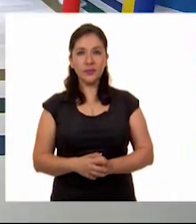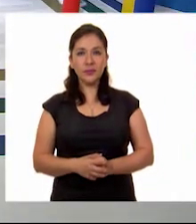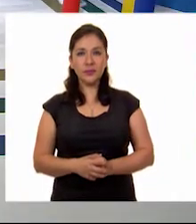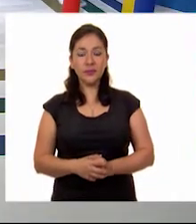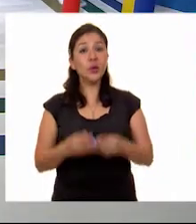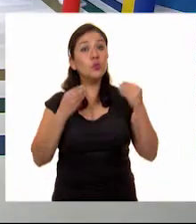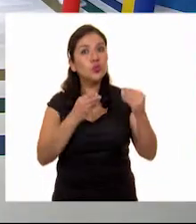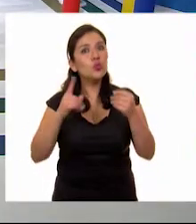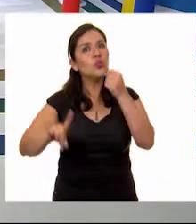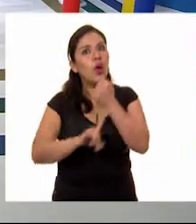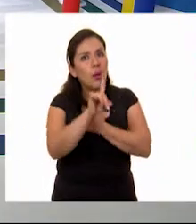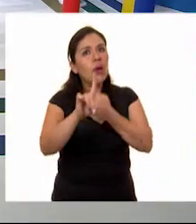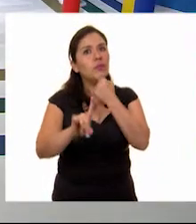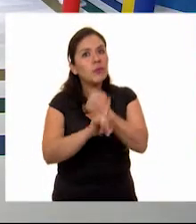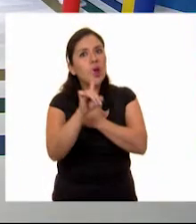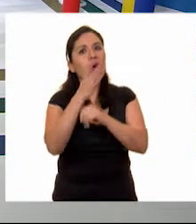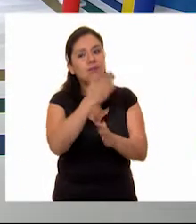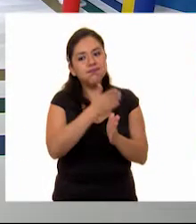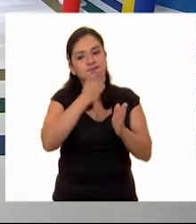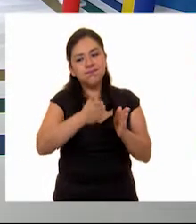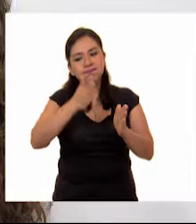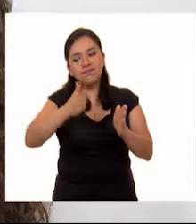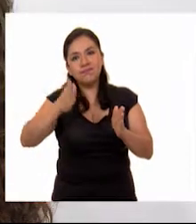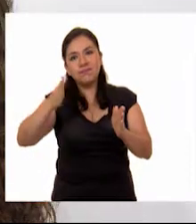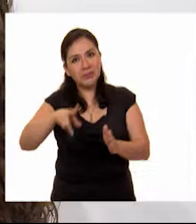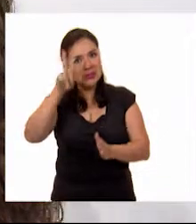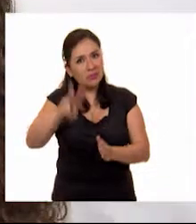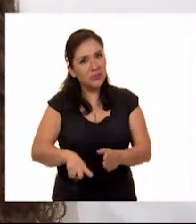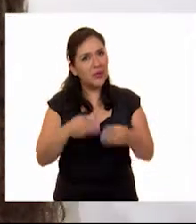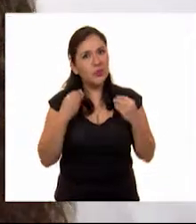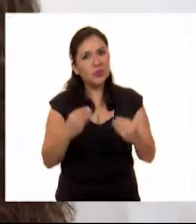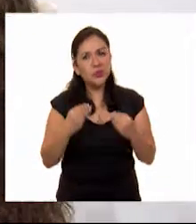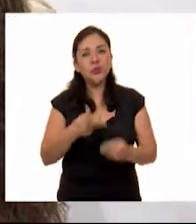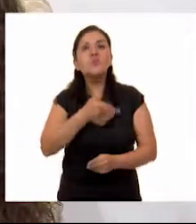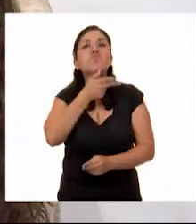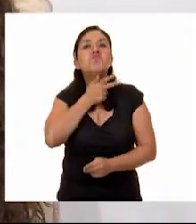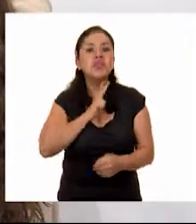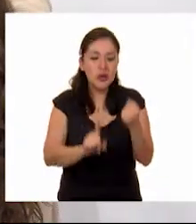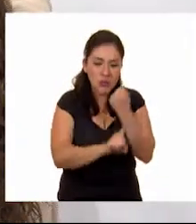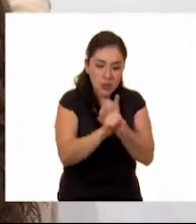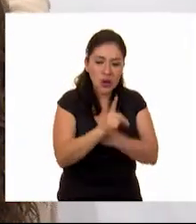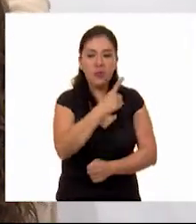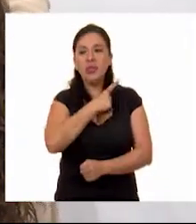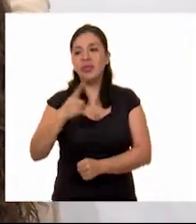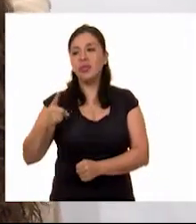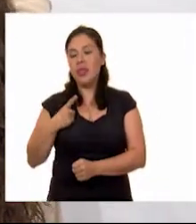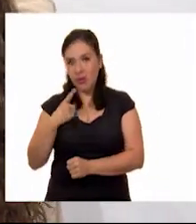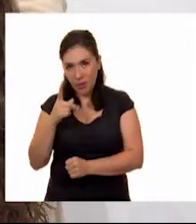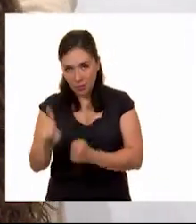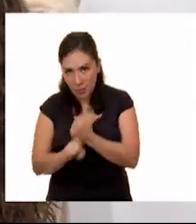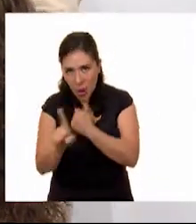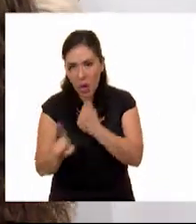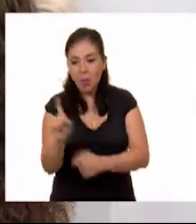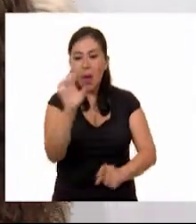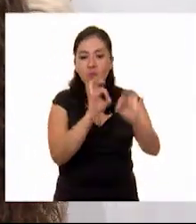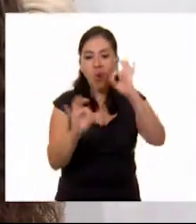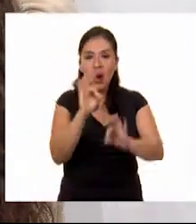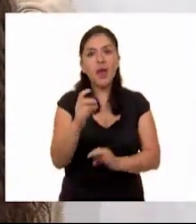¿Cuánta crisis, no? Bastante. Tenemos devaluación, tenemos crisis petrolera y tenemos deuda. Así es.